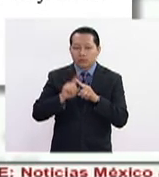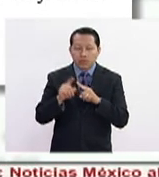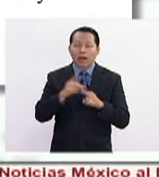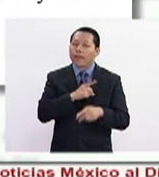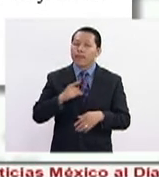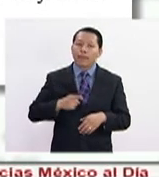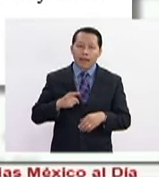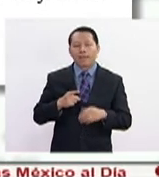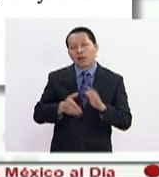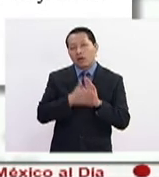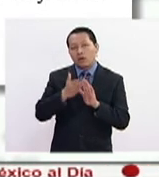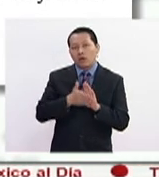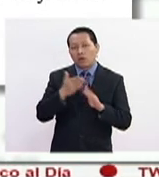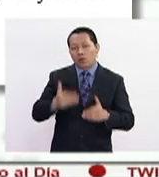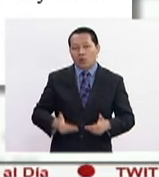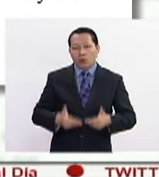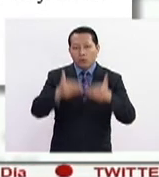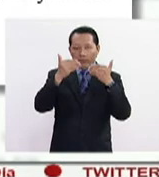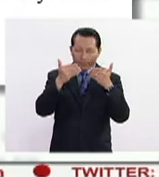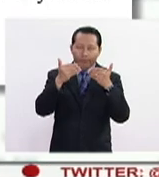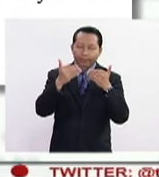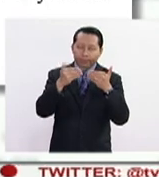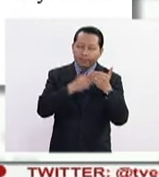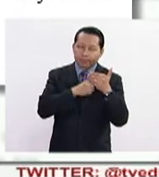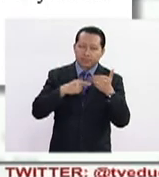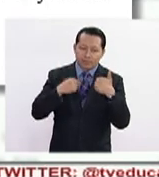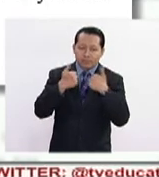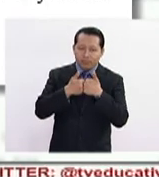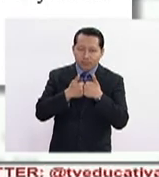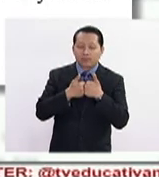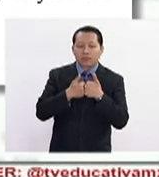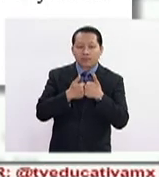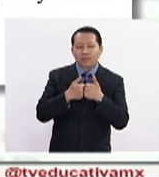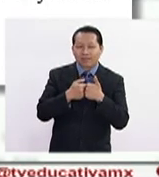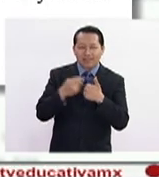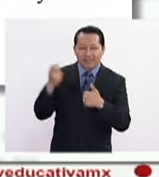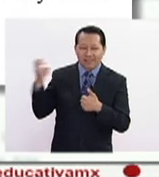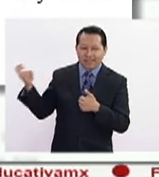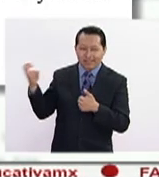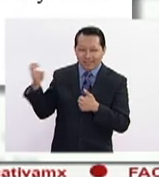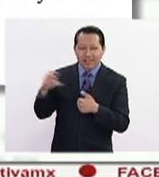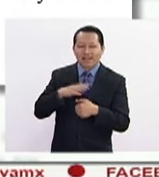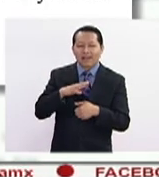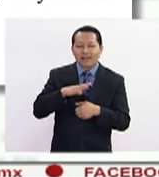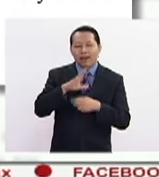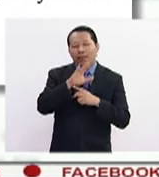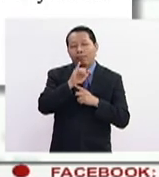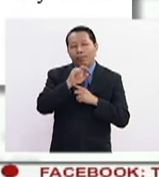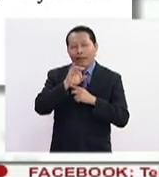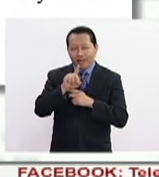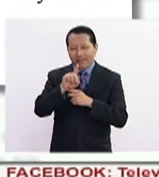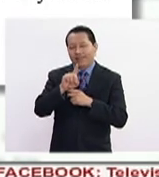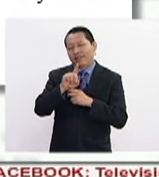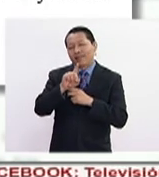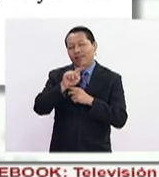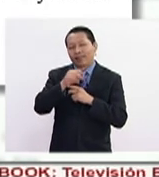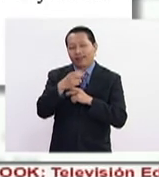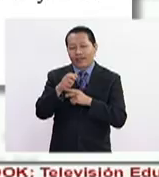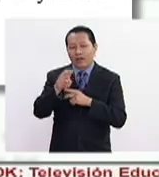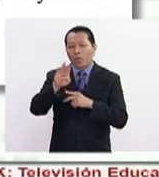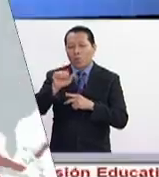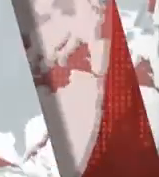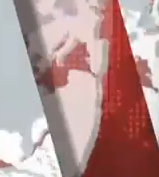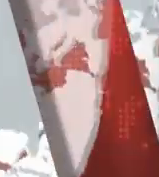debe construir el muro fronterizo. Ahí lo vemos, escribió su famoso Build the Wall.